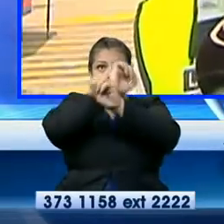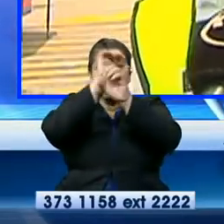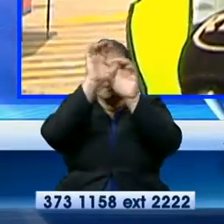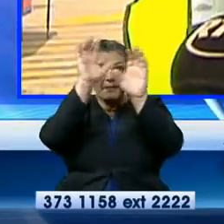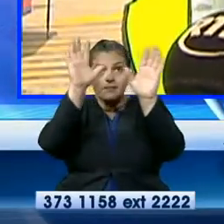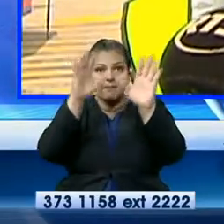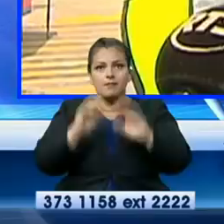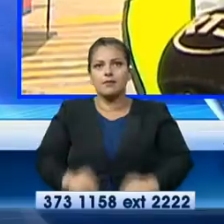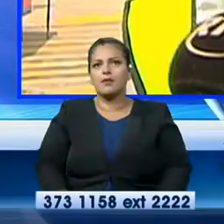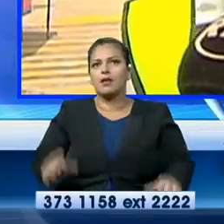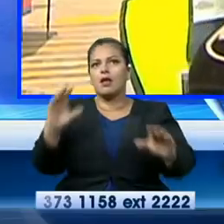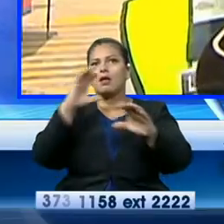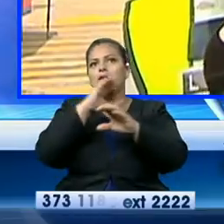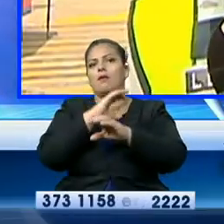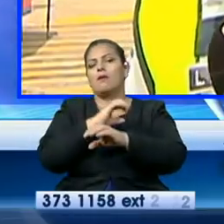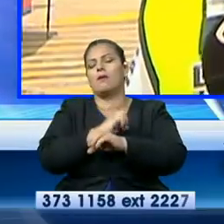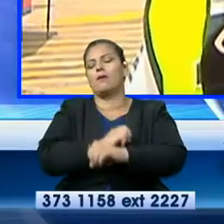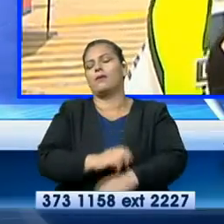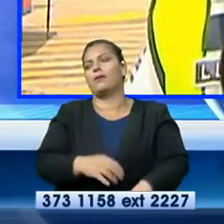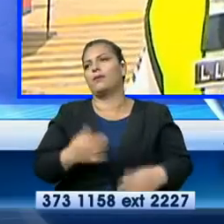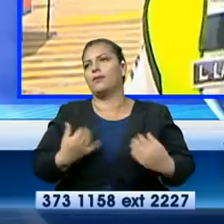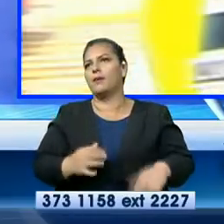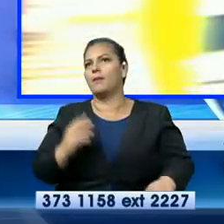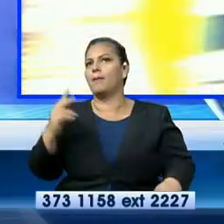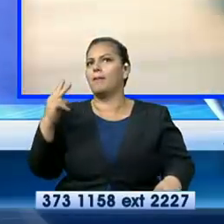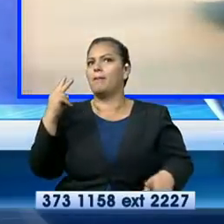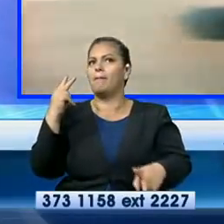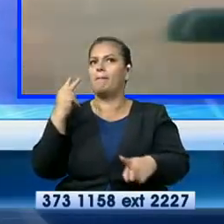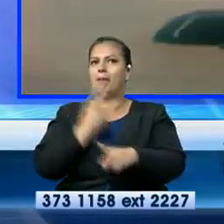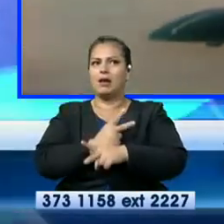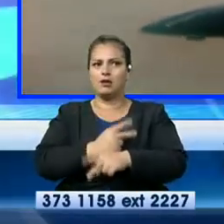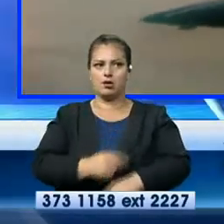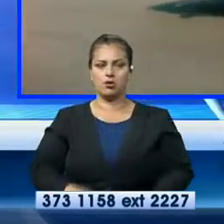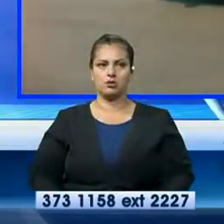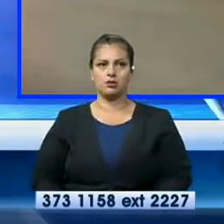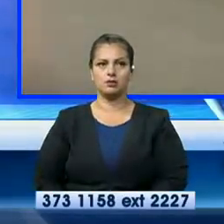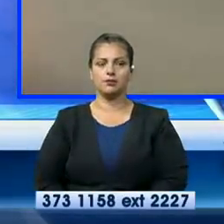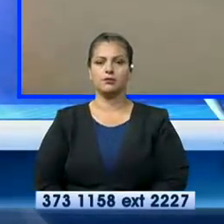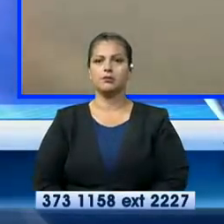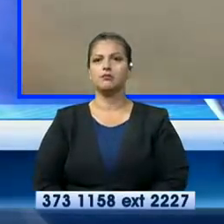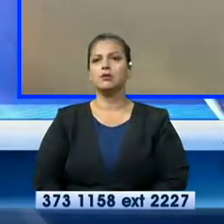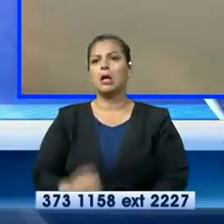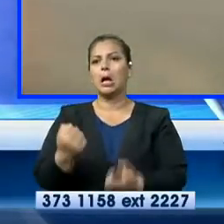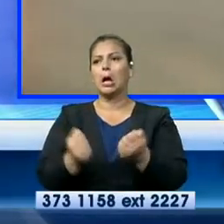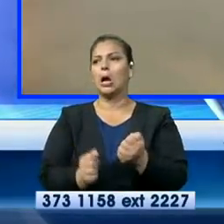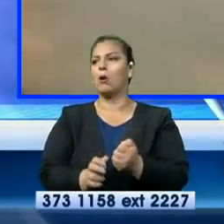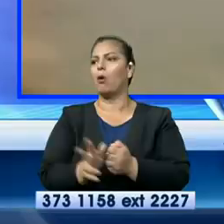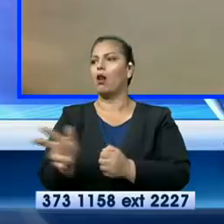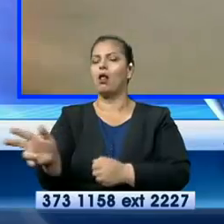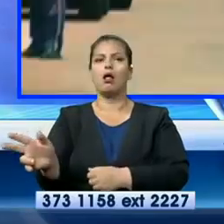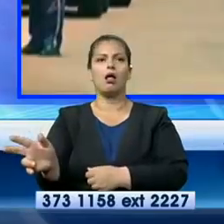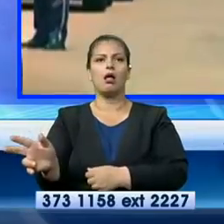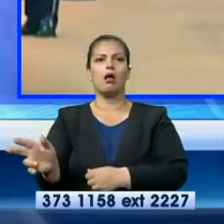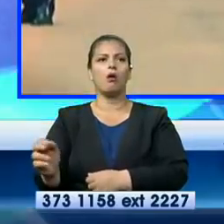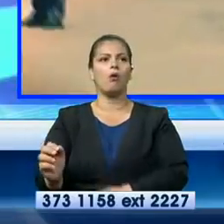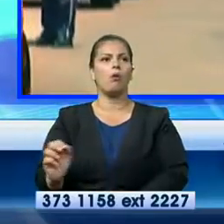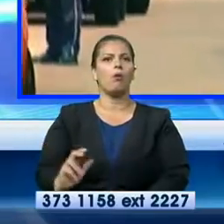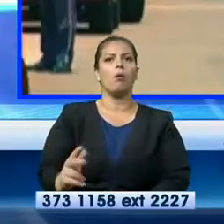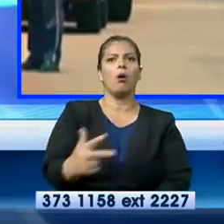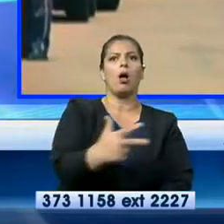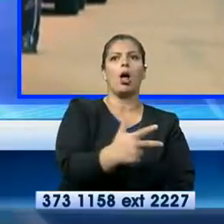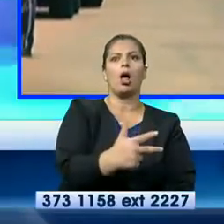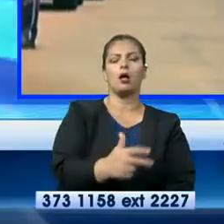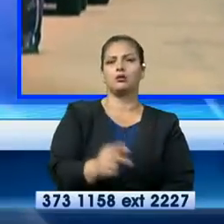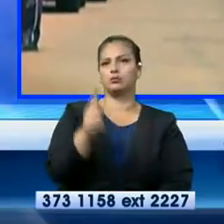se convierte en un pandemonio no hay como circular para un lado y para el otro ahora agregado a la